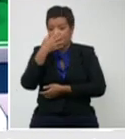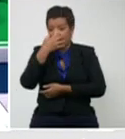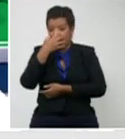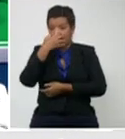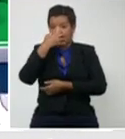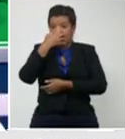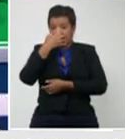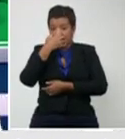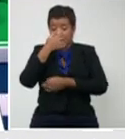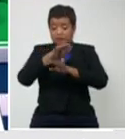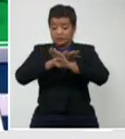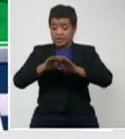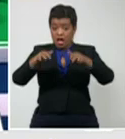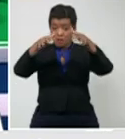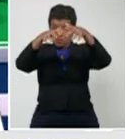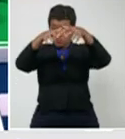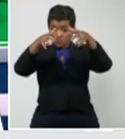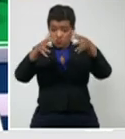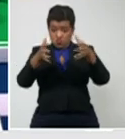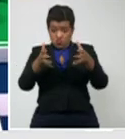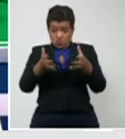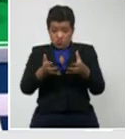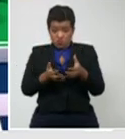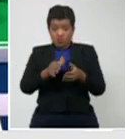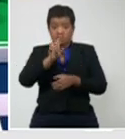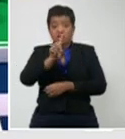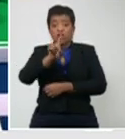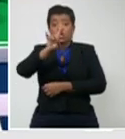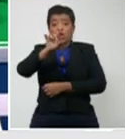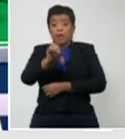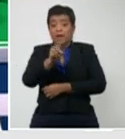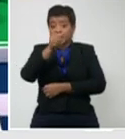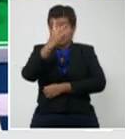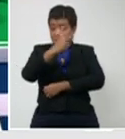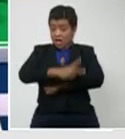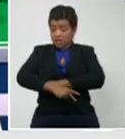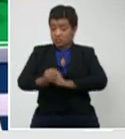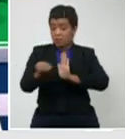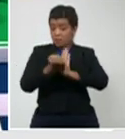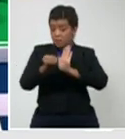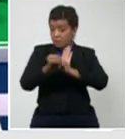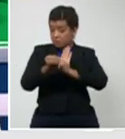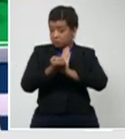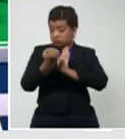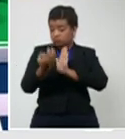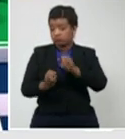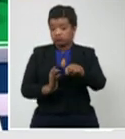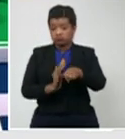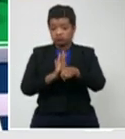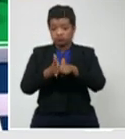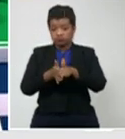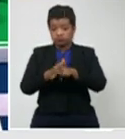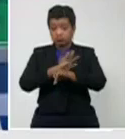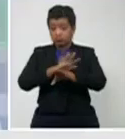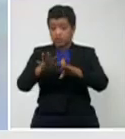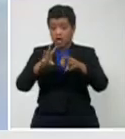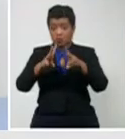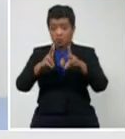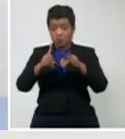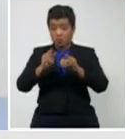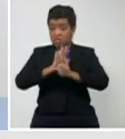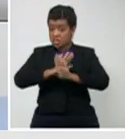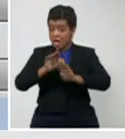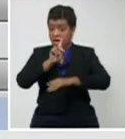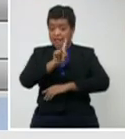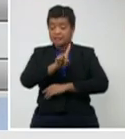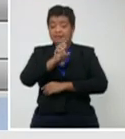los 190 países que han estado confirmando COVID-19, pues ya la cifra llegó a los 100 millones y